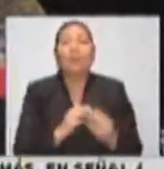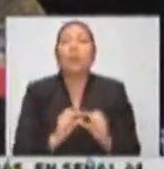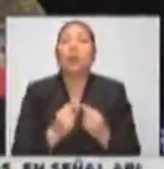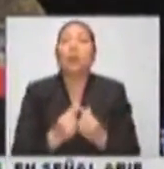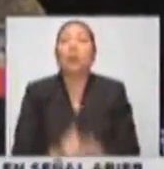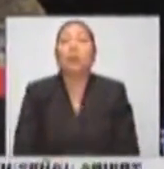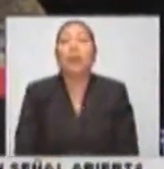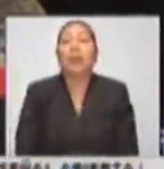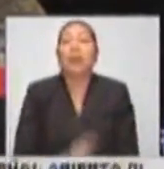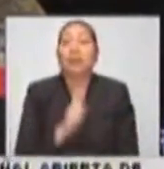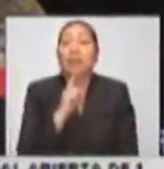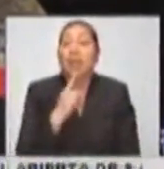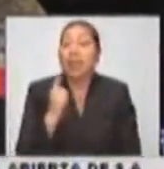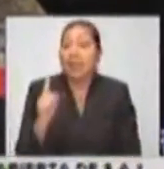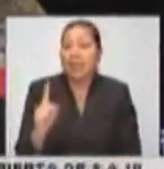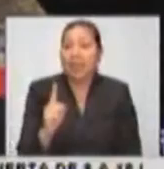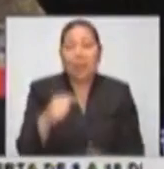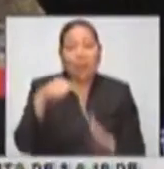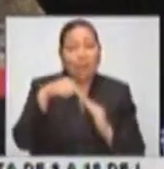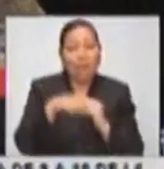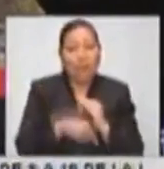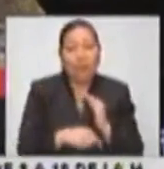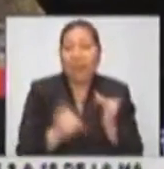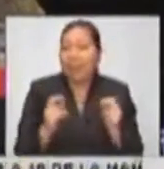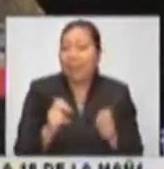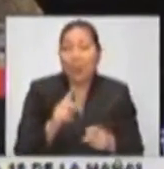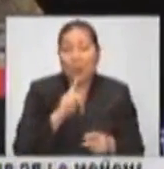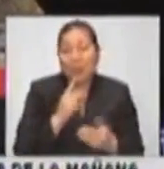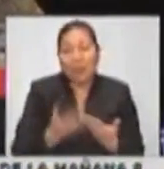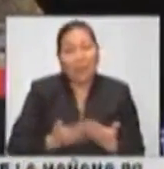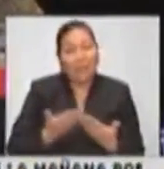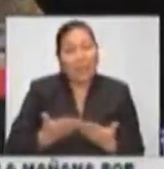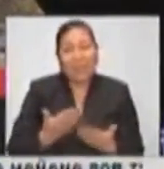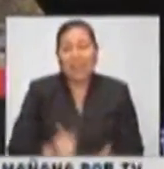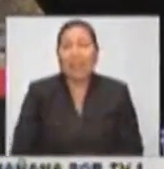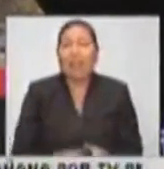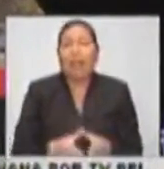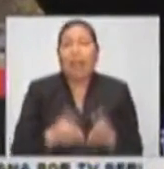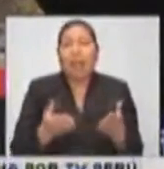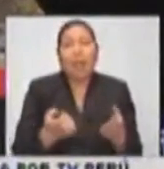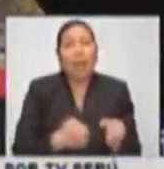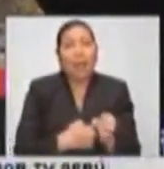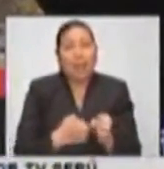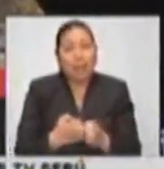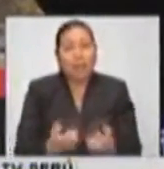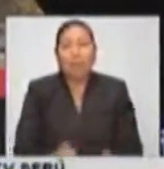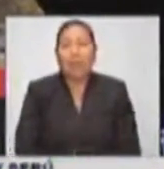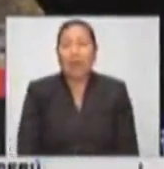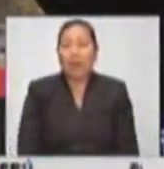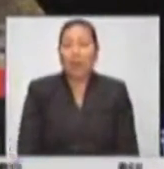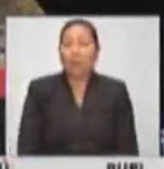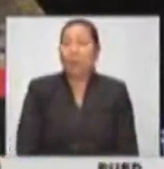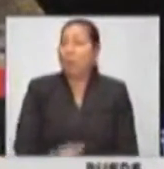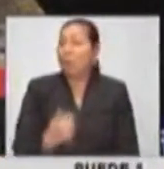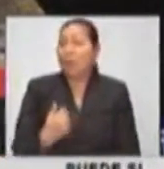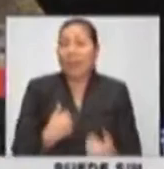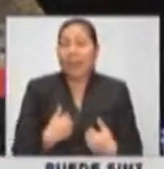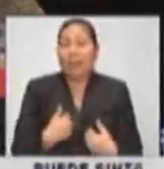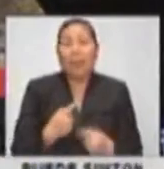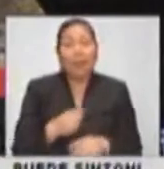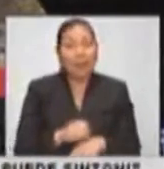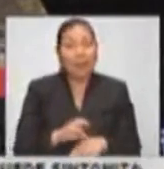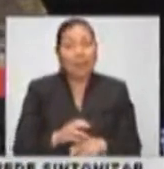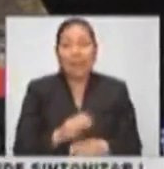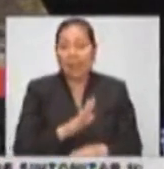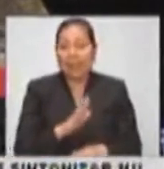sectoriales, están cada uno profundizando en sus temas. No es fácil, necesitamos enormes equipos multisectoriales. No los tenemos con las